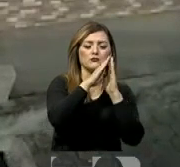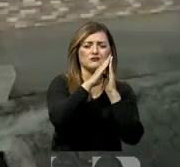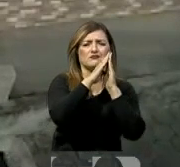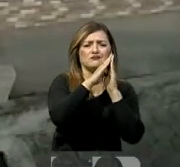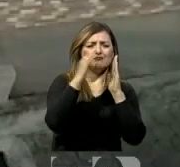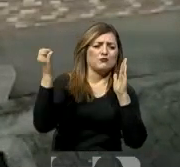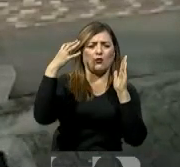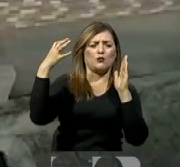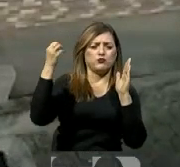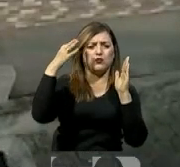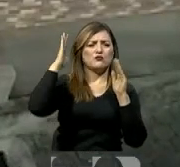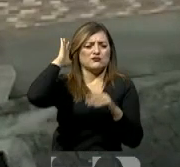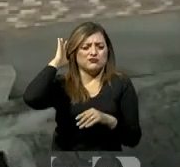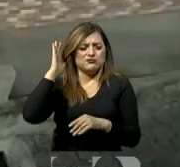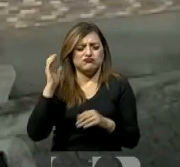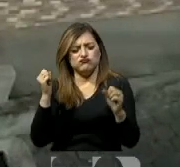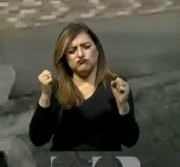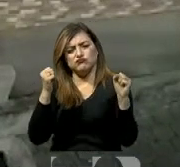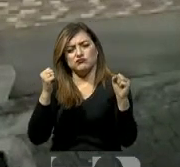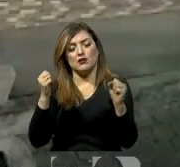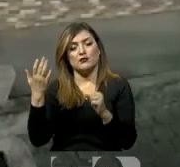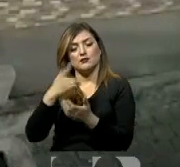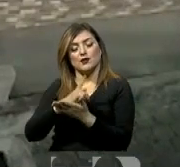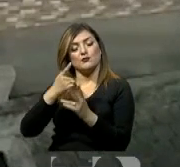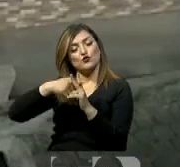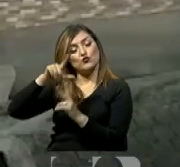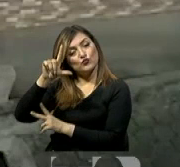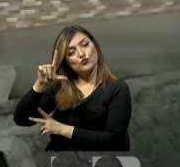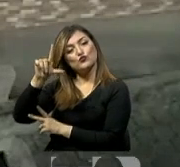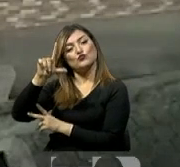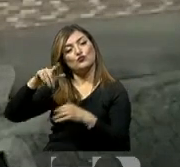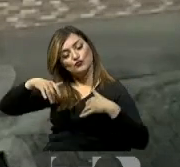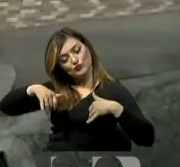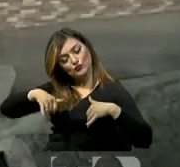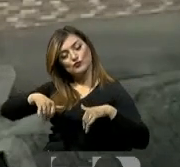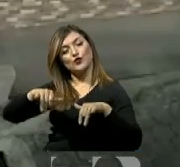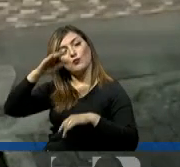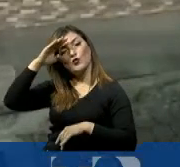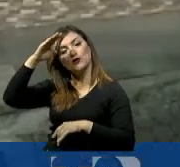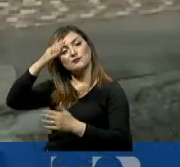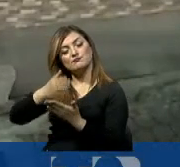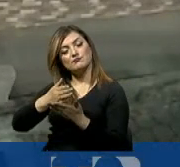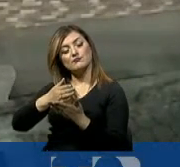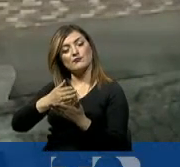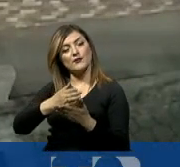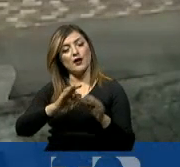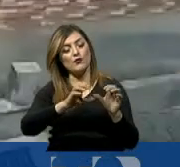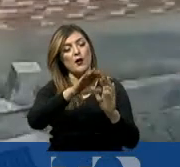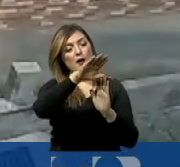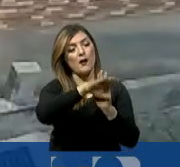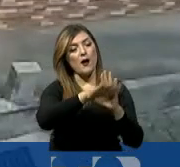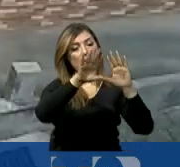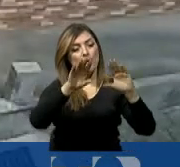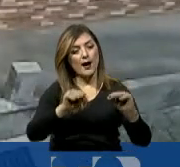lunes, el inicio de esta semana, empezó el lunes la bulla y no terminó hasta que vino la policía. Apagaron por un momento el